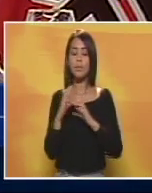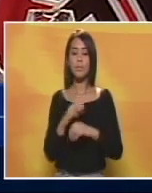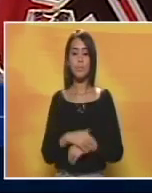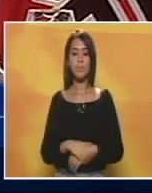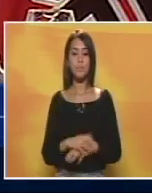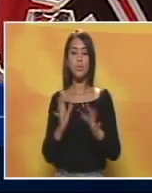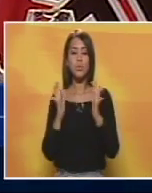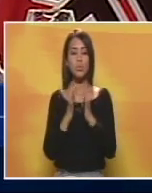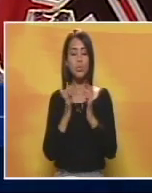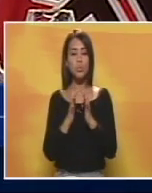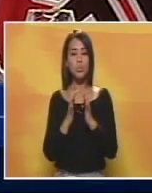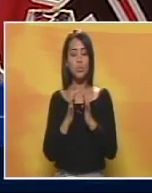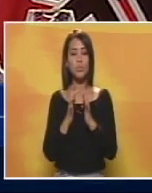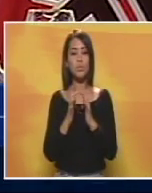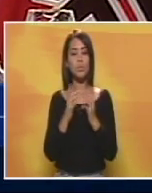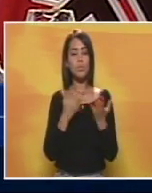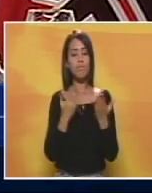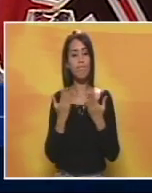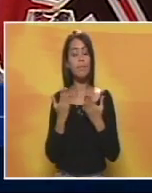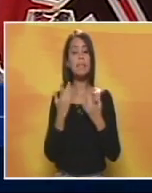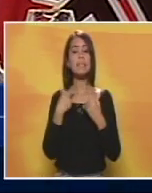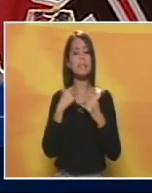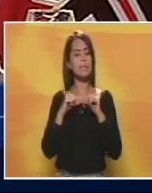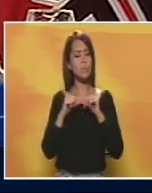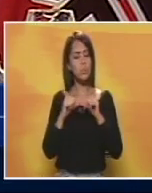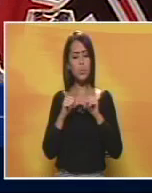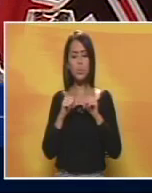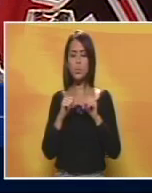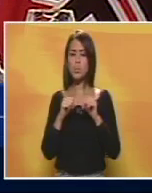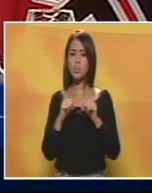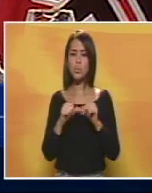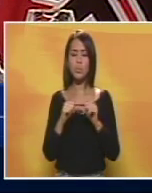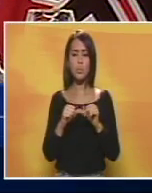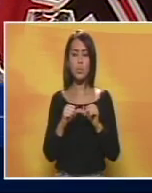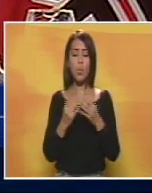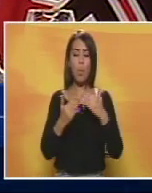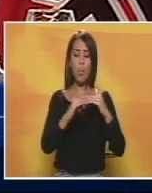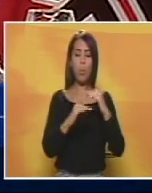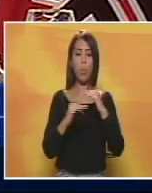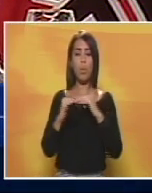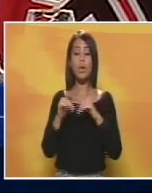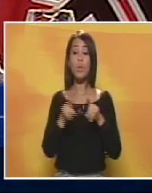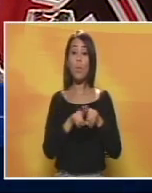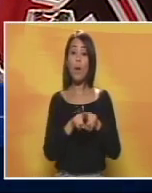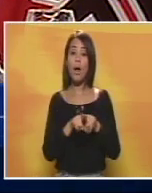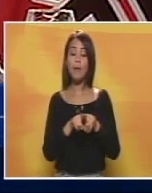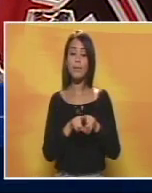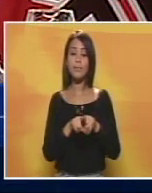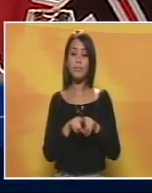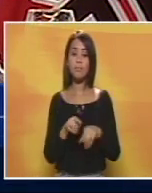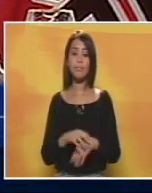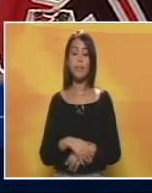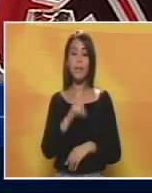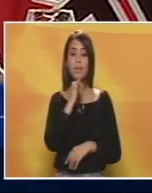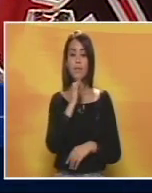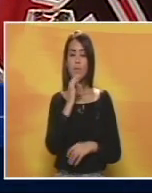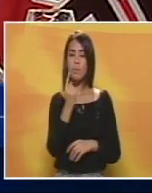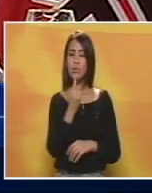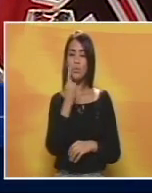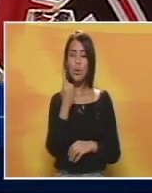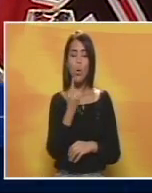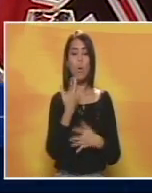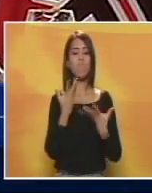cobertura balanceada y mantener el equilibrio en el tiempo y espacio que dediquen a informar sobre